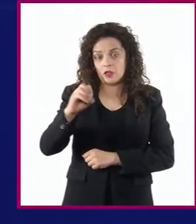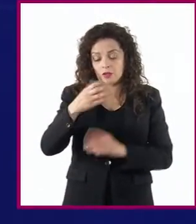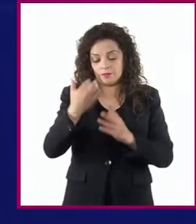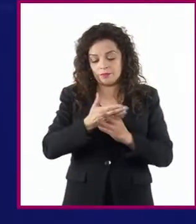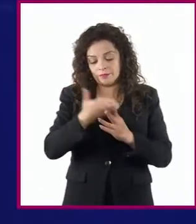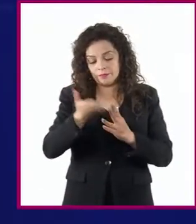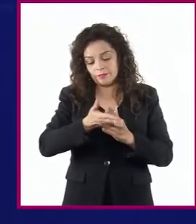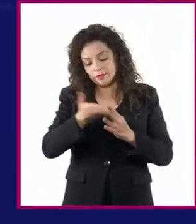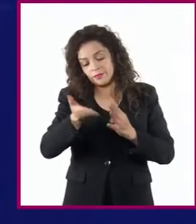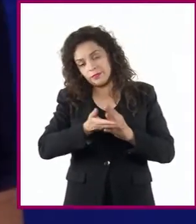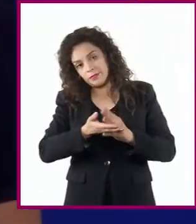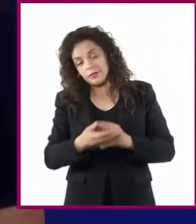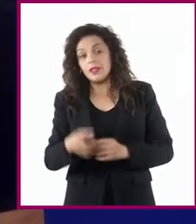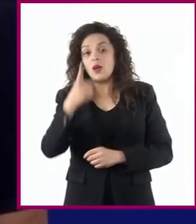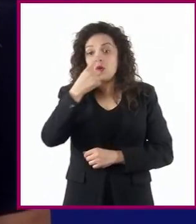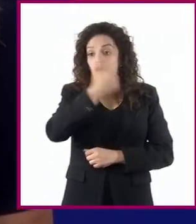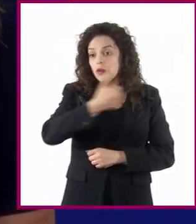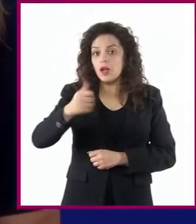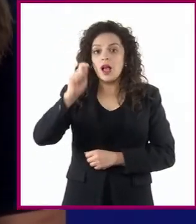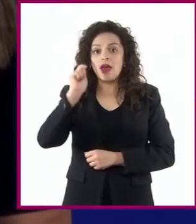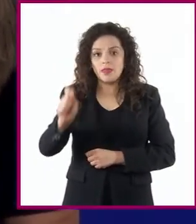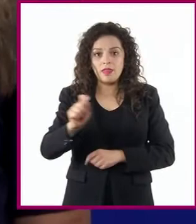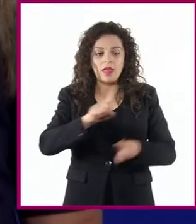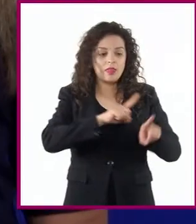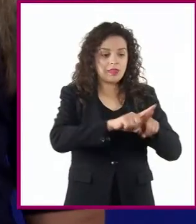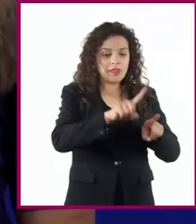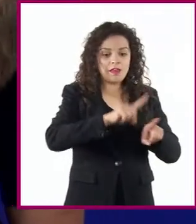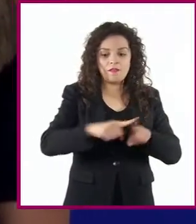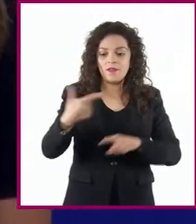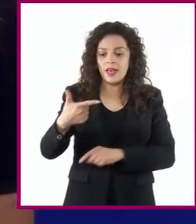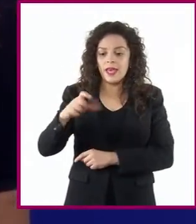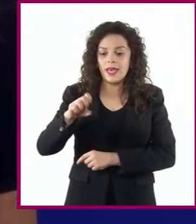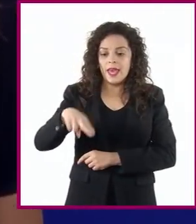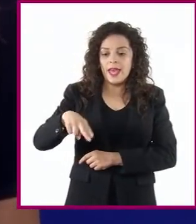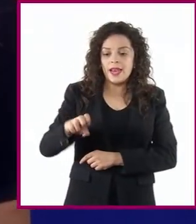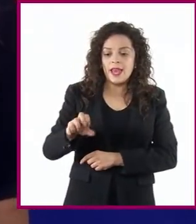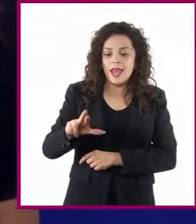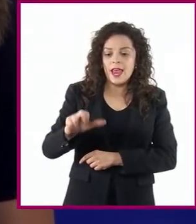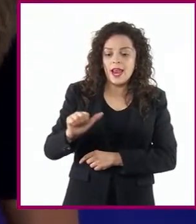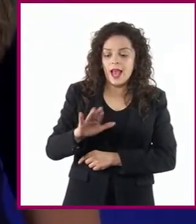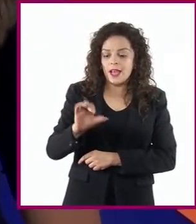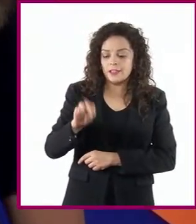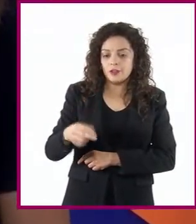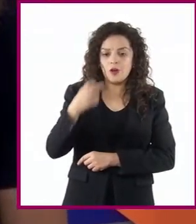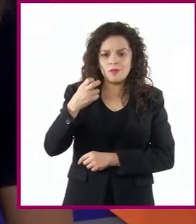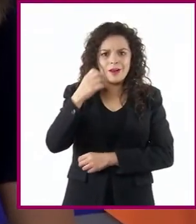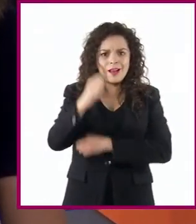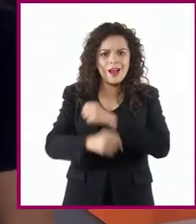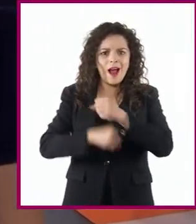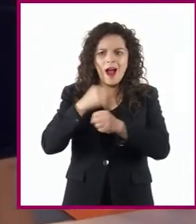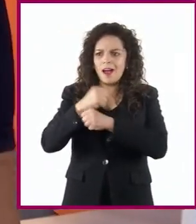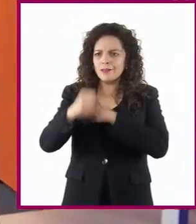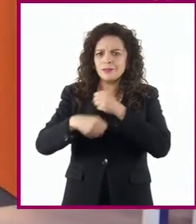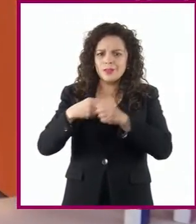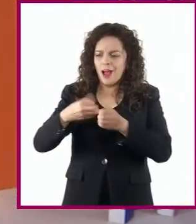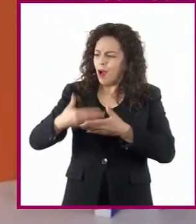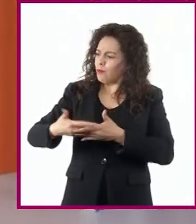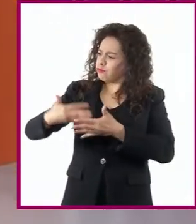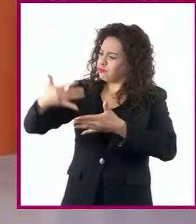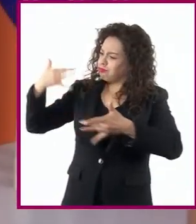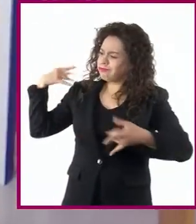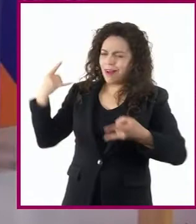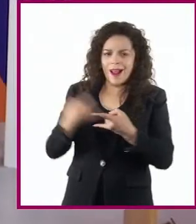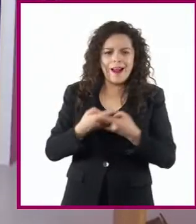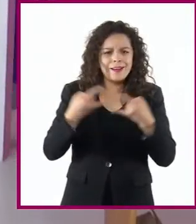ellos lo representa una generación diferente. Por lo tanto, es una sucesión de años en la historia. El primer